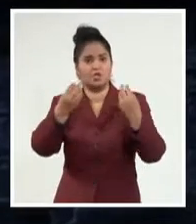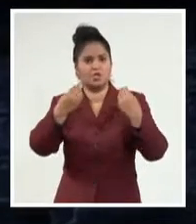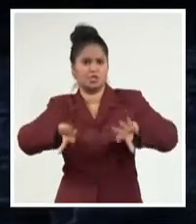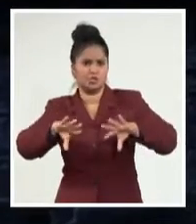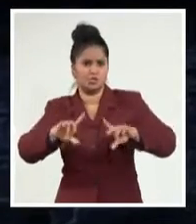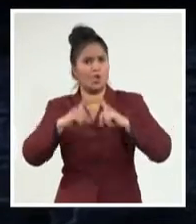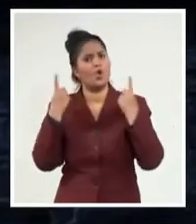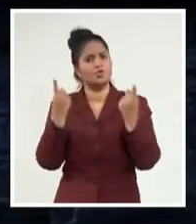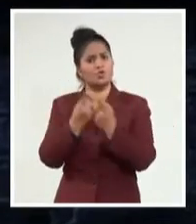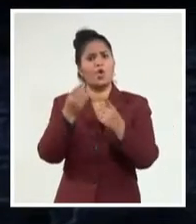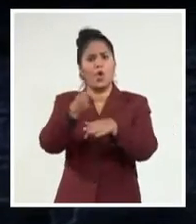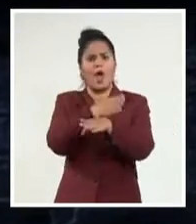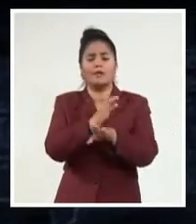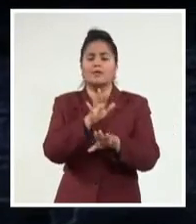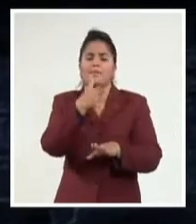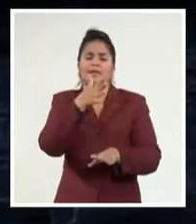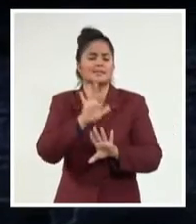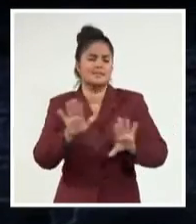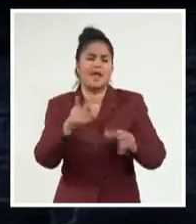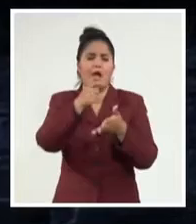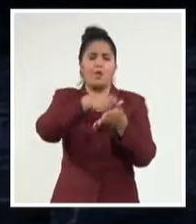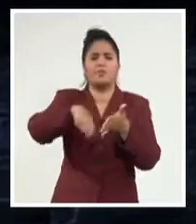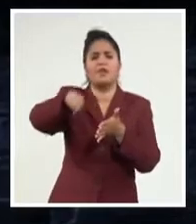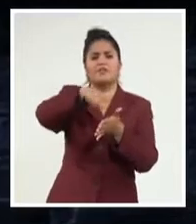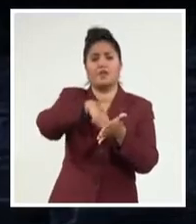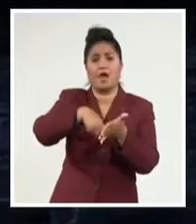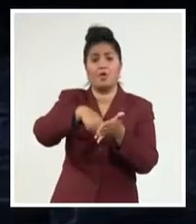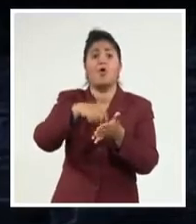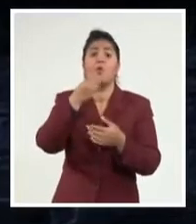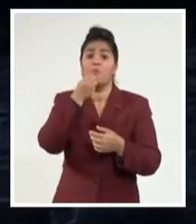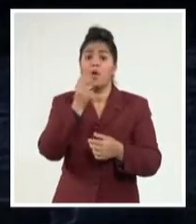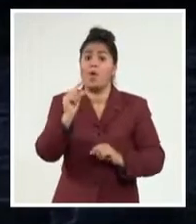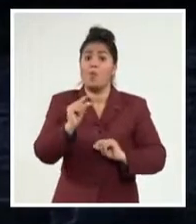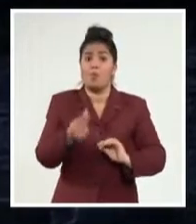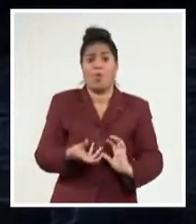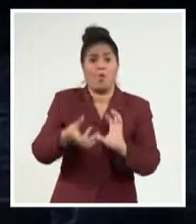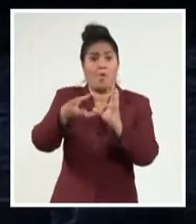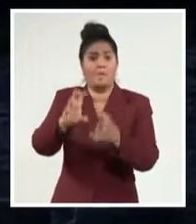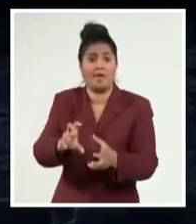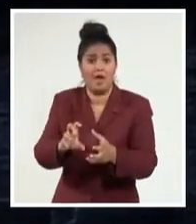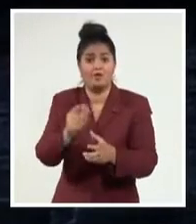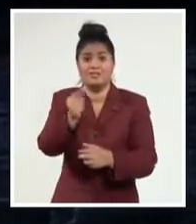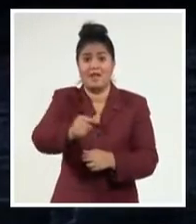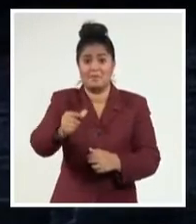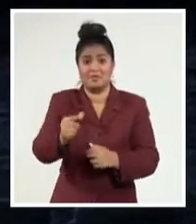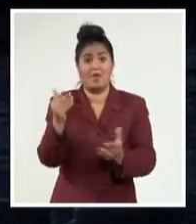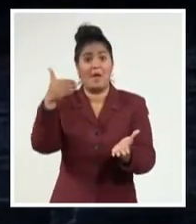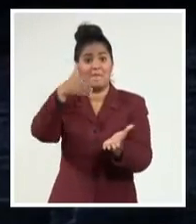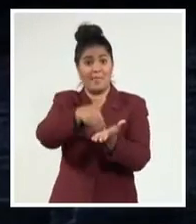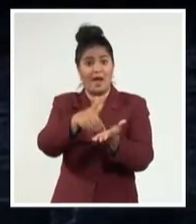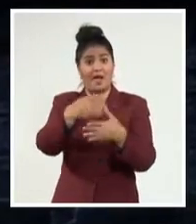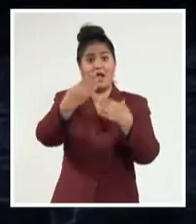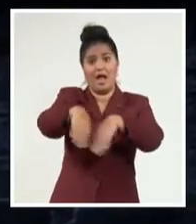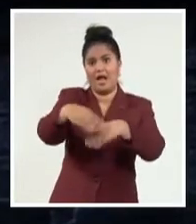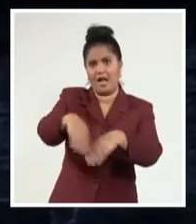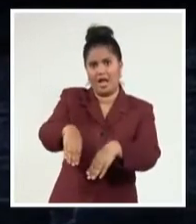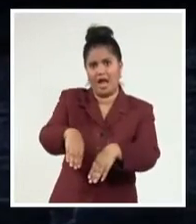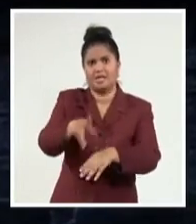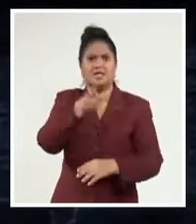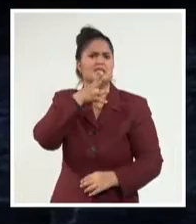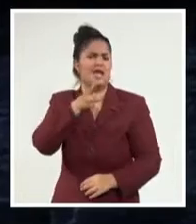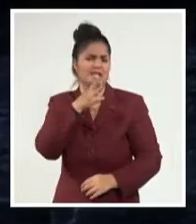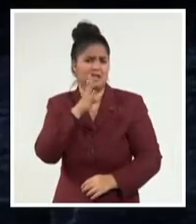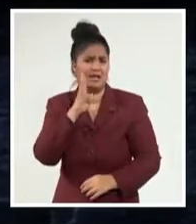jugada cantada. Donde puede complicarse la cosa es si la calle le hierve, como en los tiempos en que sacaron a gritos al efímero Manuel